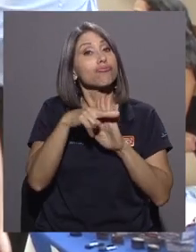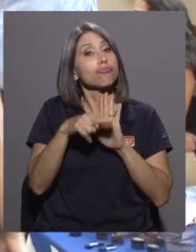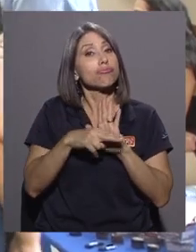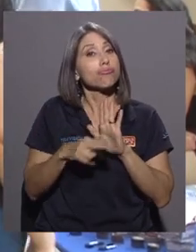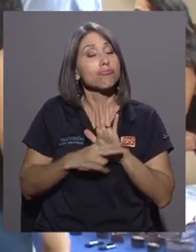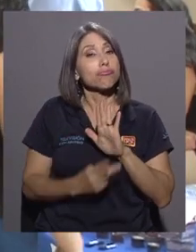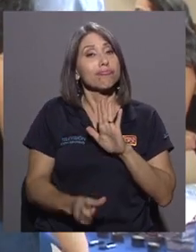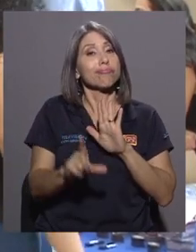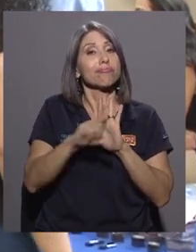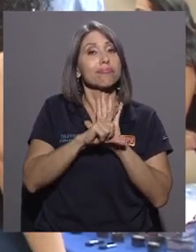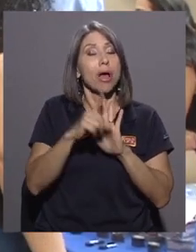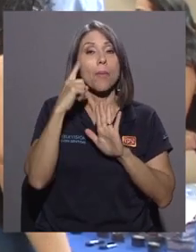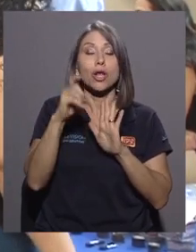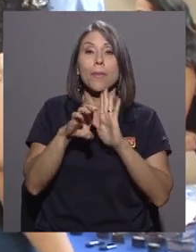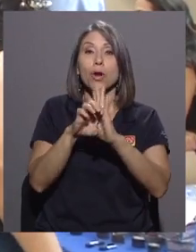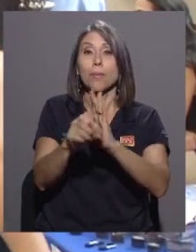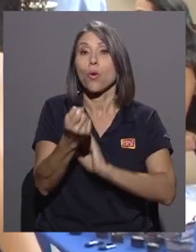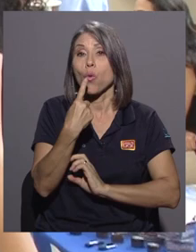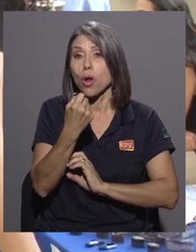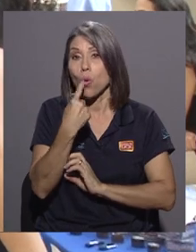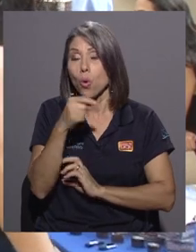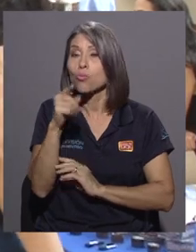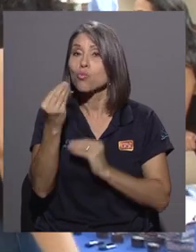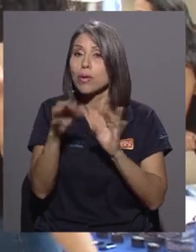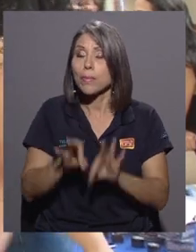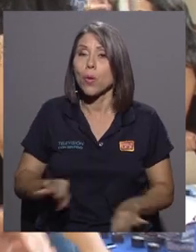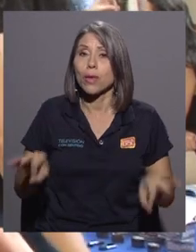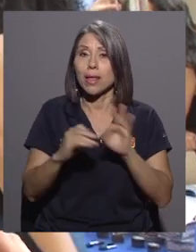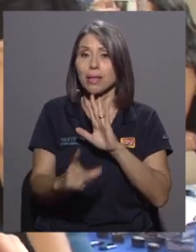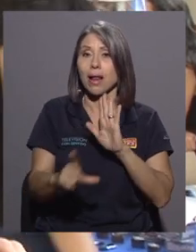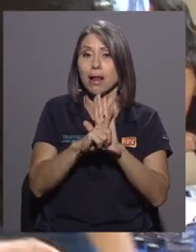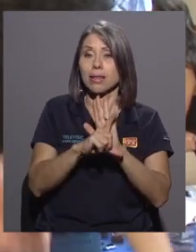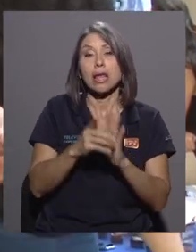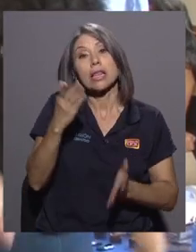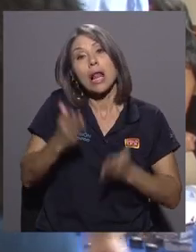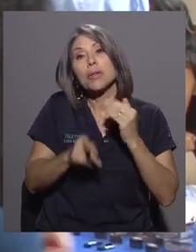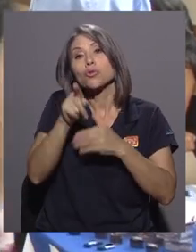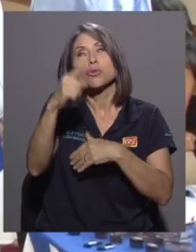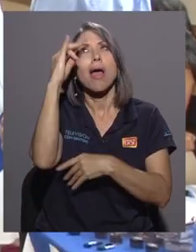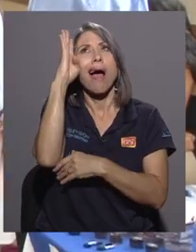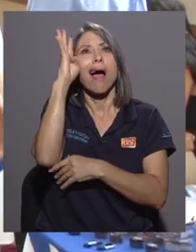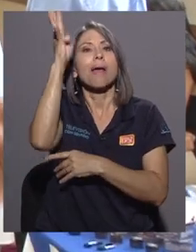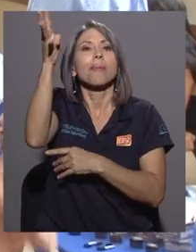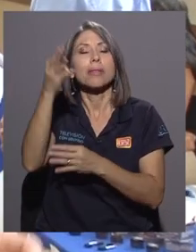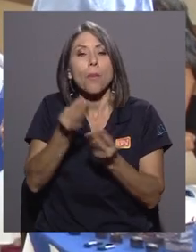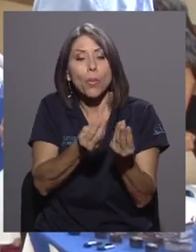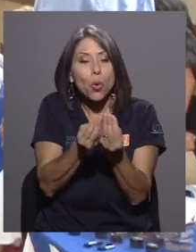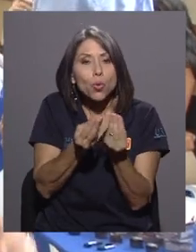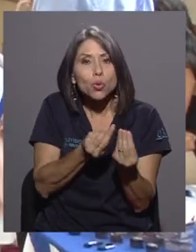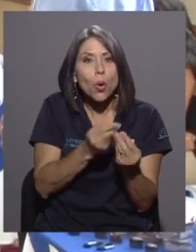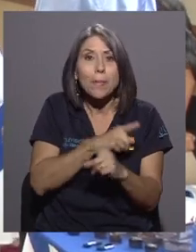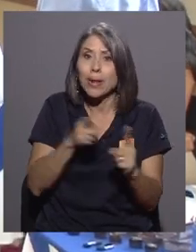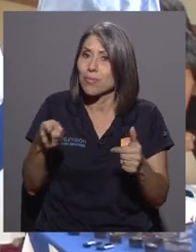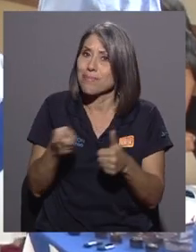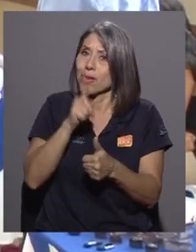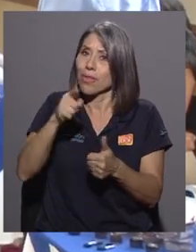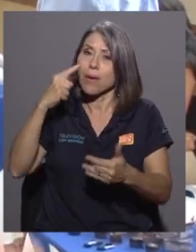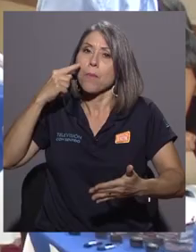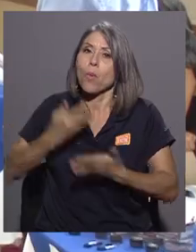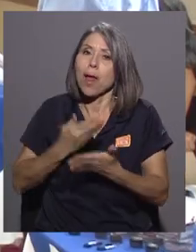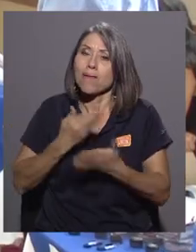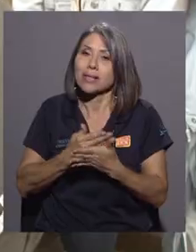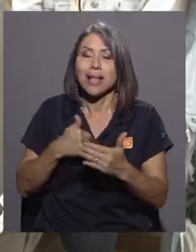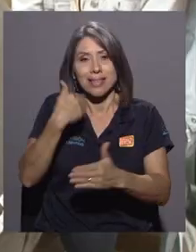sector farmacéutico la parte regulatoria es muy importante. Usted puede tener un muy buen producto, pero si no tiene las pruebas ni los requisitos